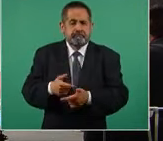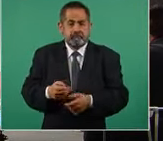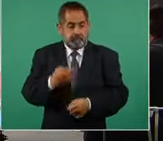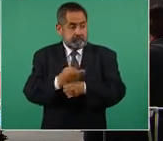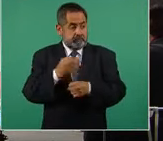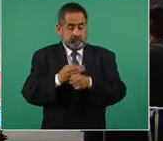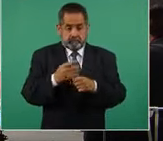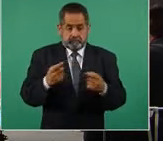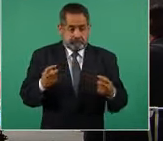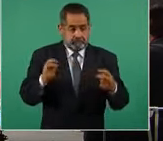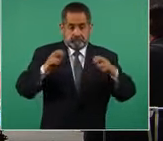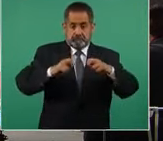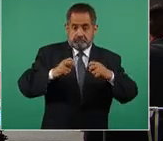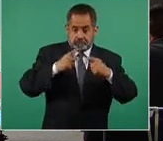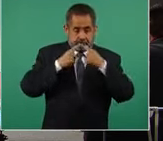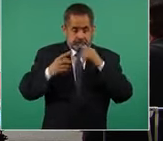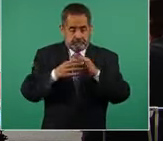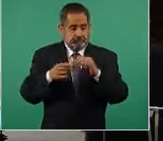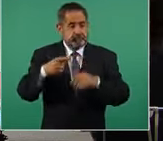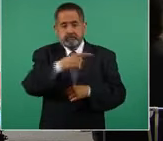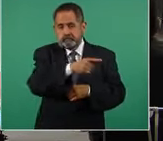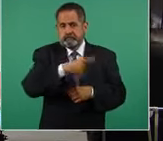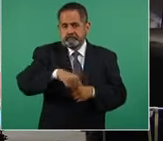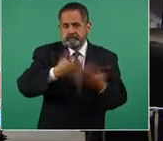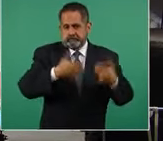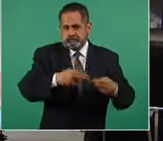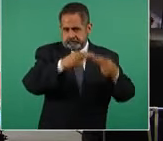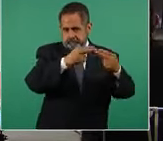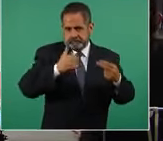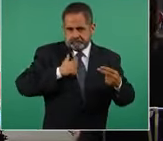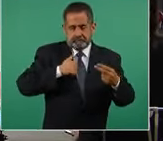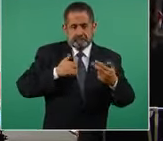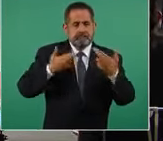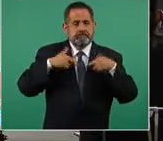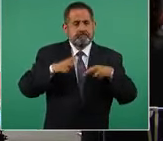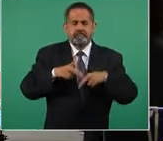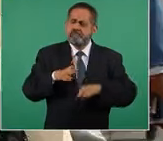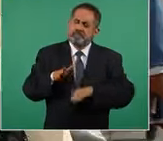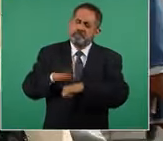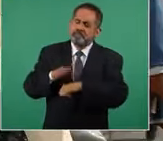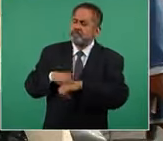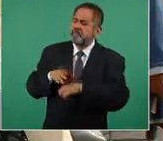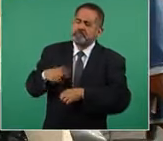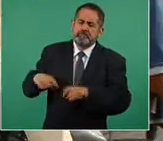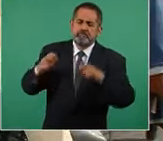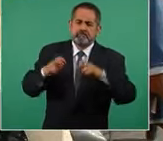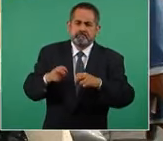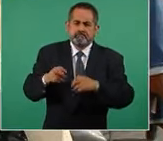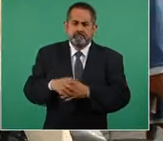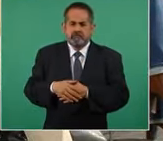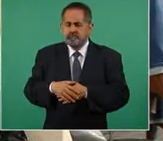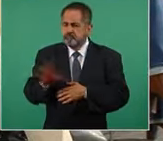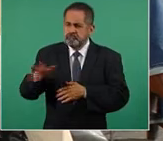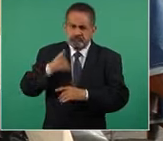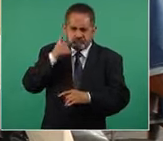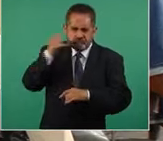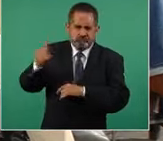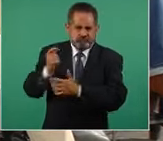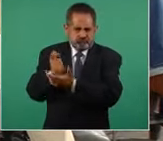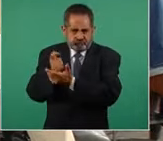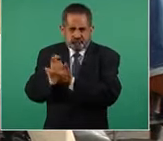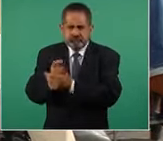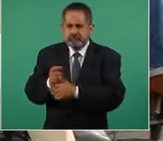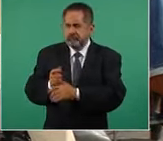negociación, representantes de la empresa han llamado a los trabajadores para amenazarlos, para quererlos